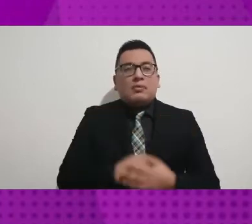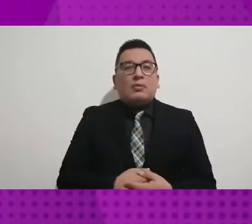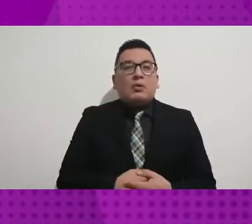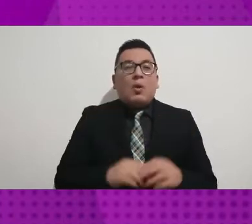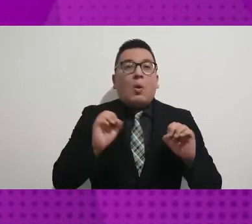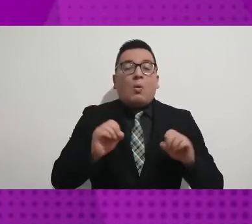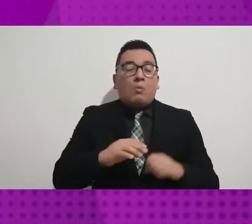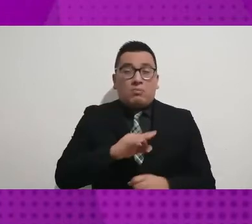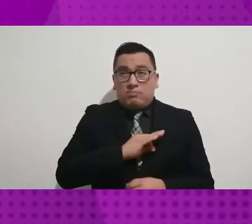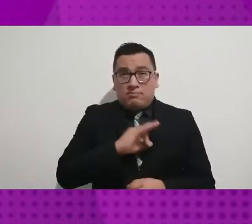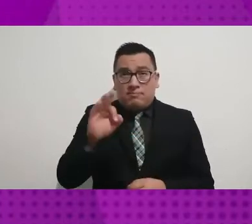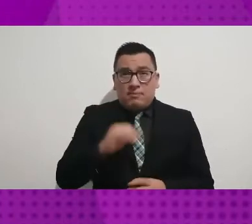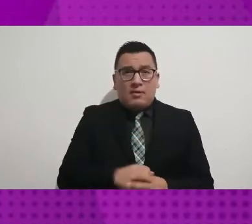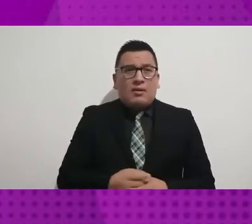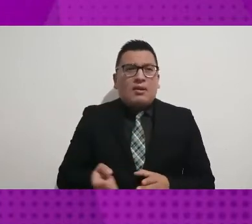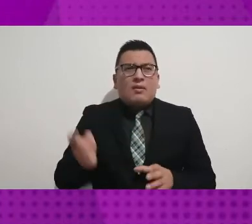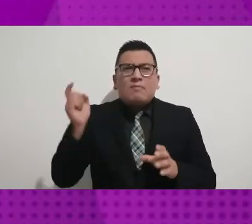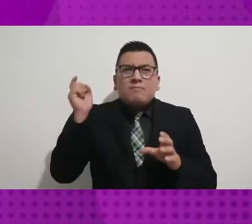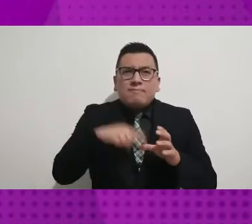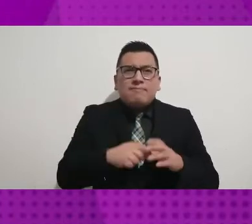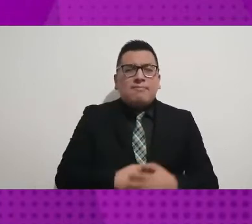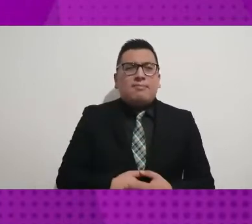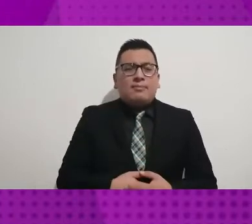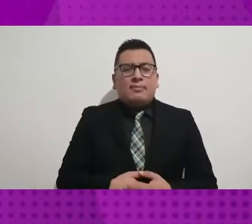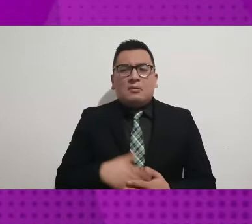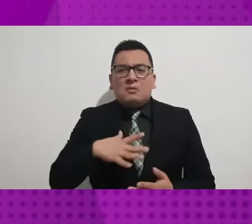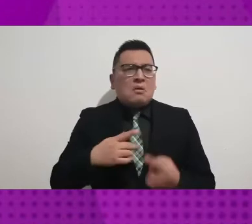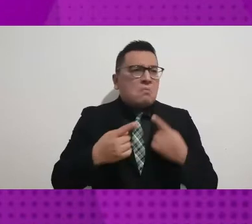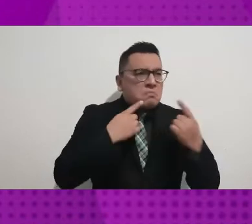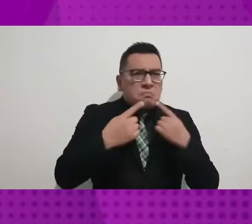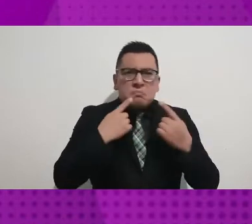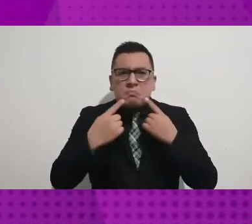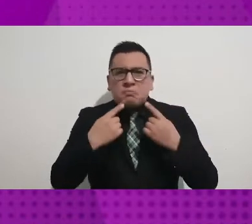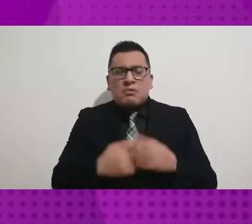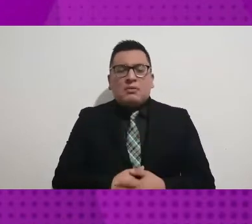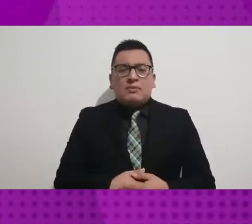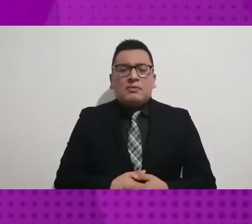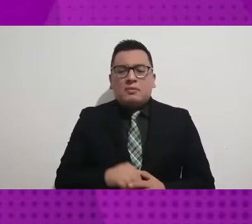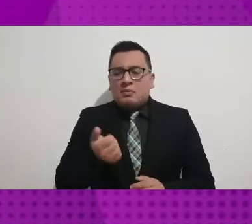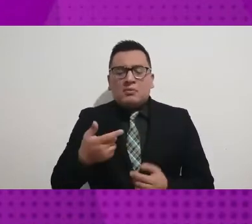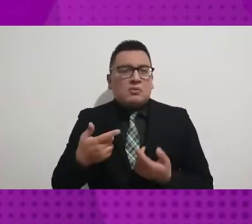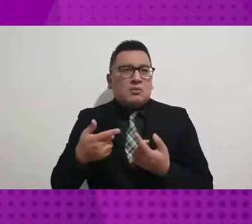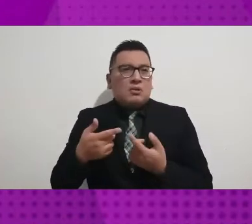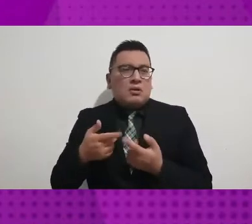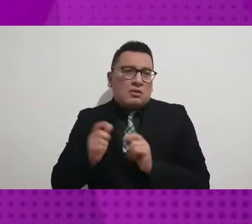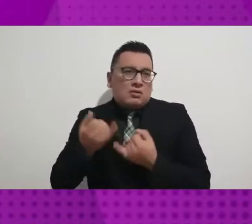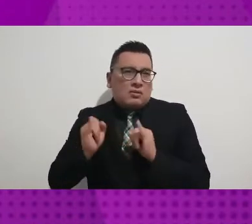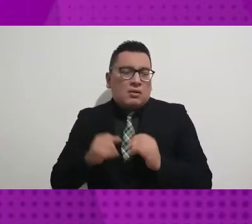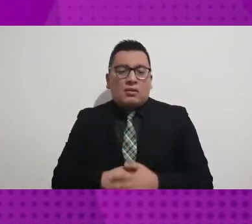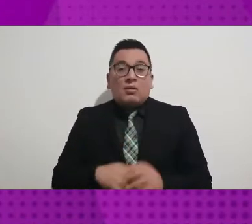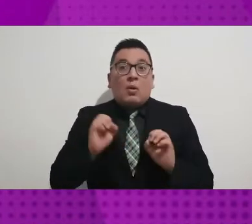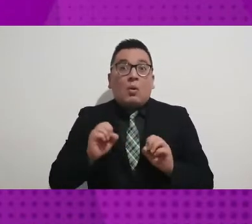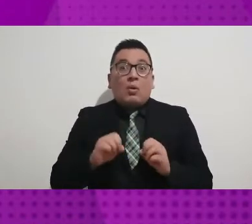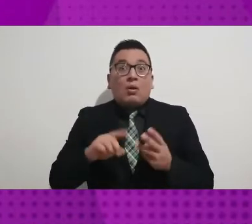por ejemplo, ¿no? Y las posibilidades de insertarse tanto en los debates, ¿no? Con el resto de las candidaturas